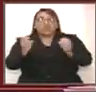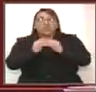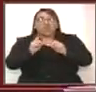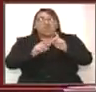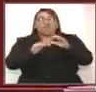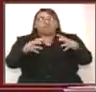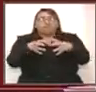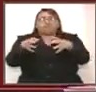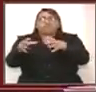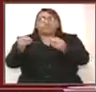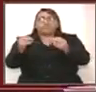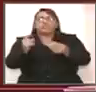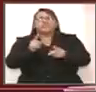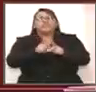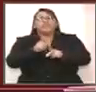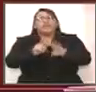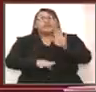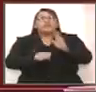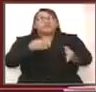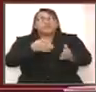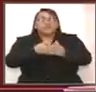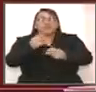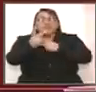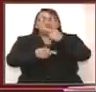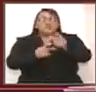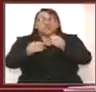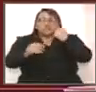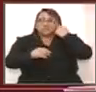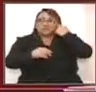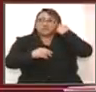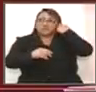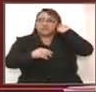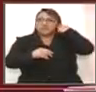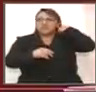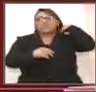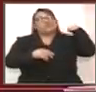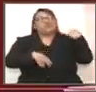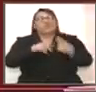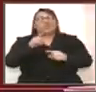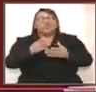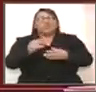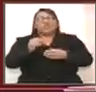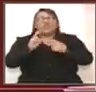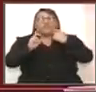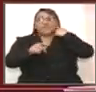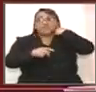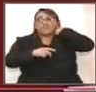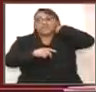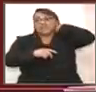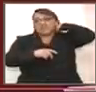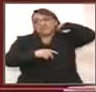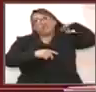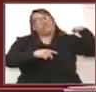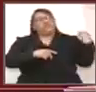hacinamiento. Se refiere también a sanción a las visitas que introducen objetos ilícitos o prohibiciones,